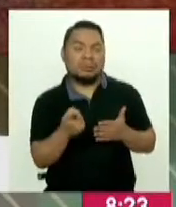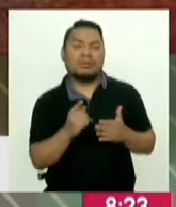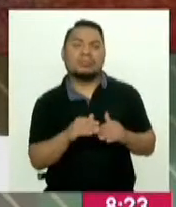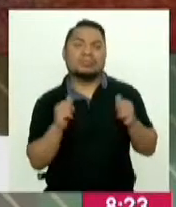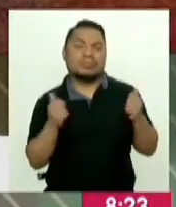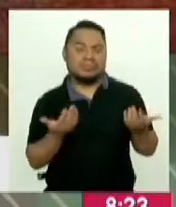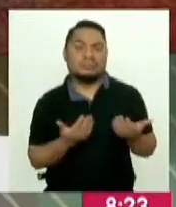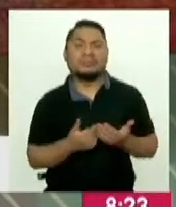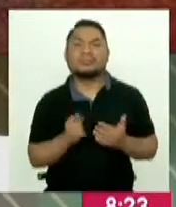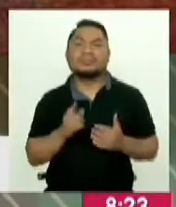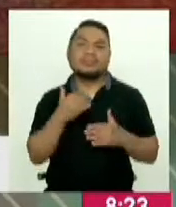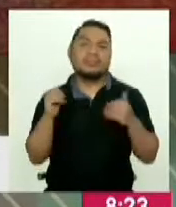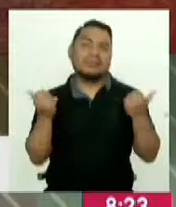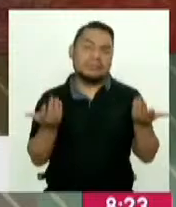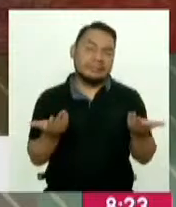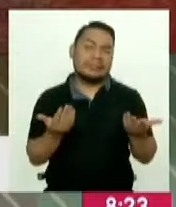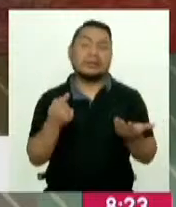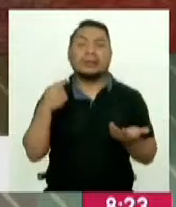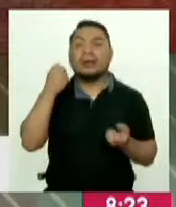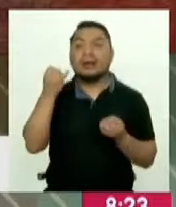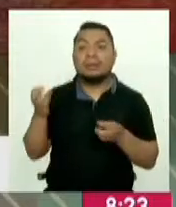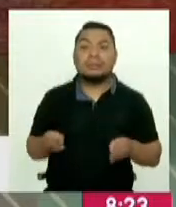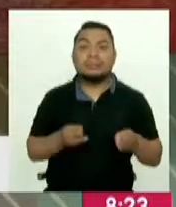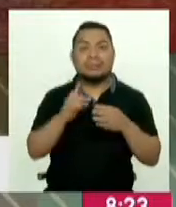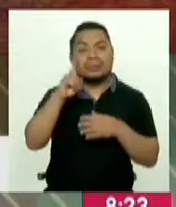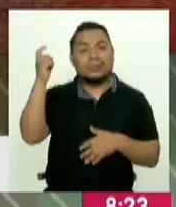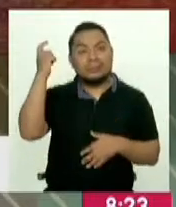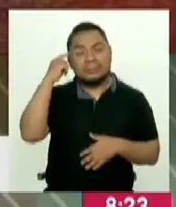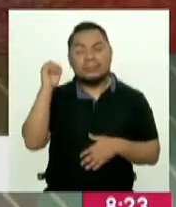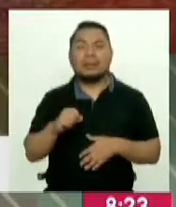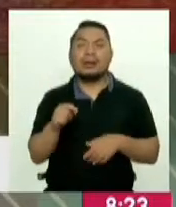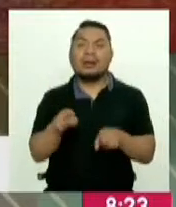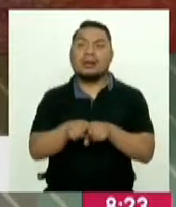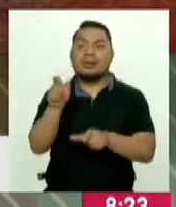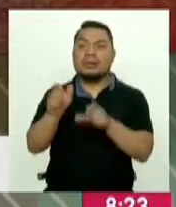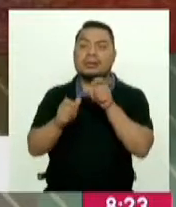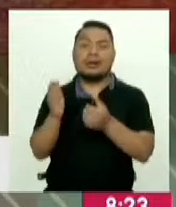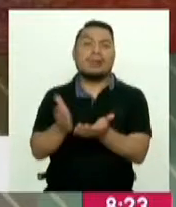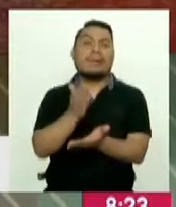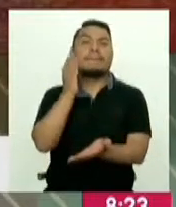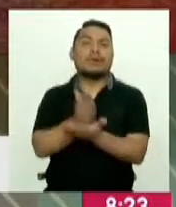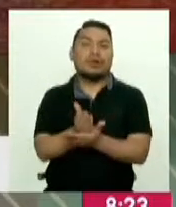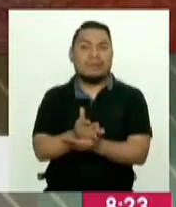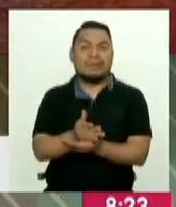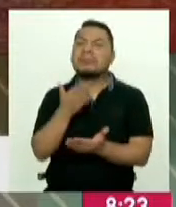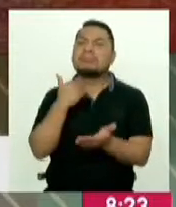carne y se abstienen, ¿no? Entonces, de alguna manera la política atrae a personas con problemas y